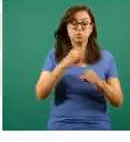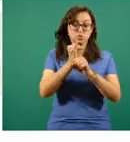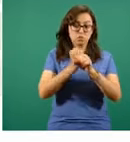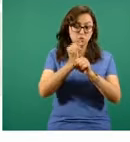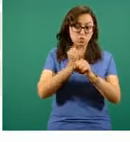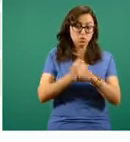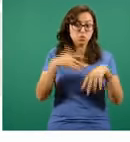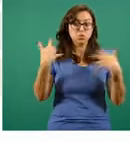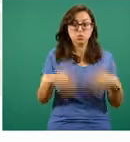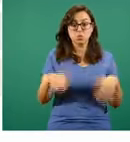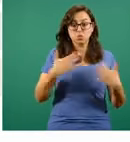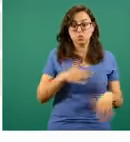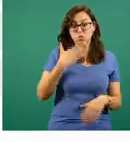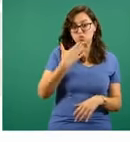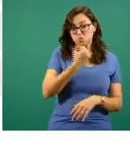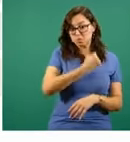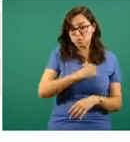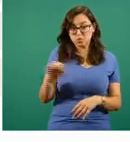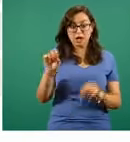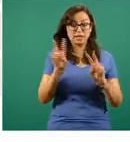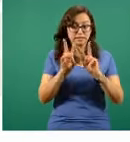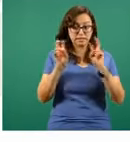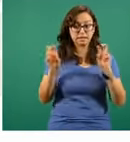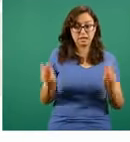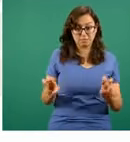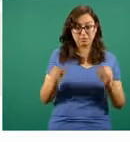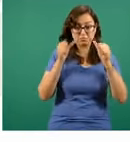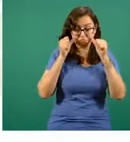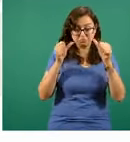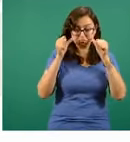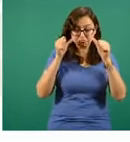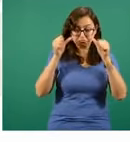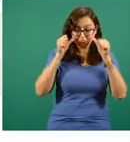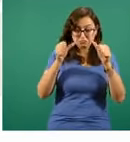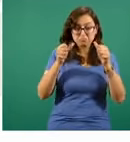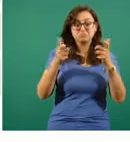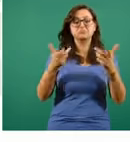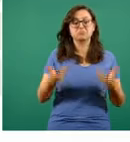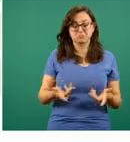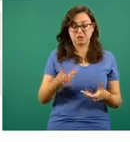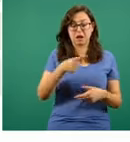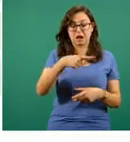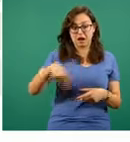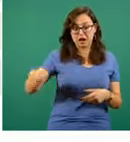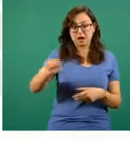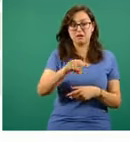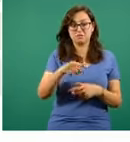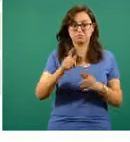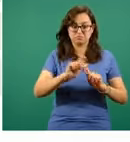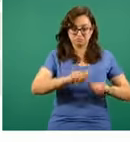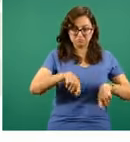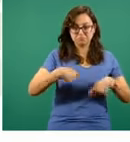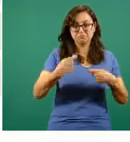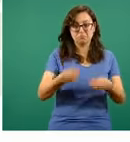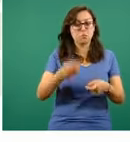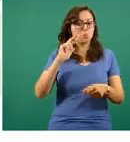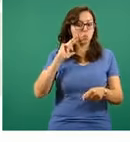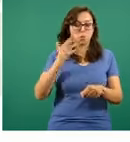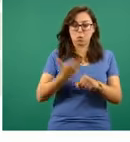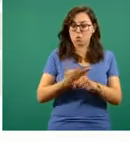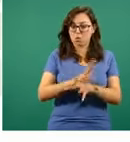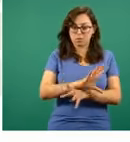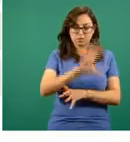gran expertise en el área en la cual en este momento están integrando y es en quien se ha depositado, obviamente, toda